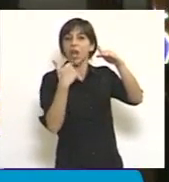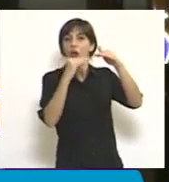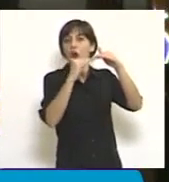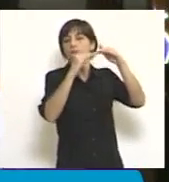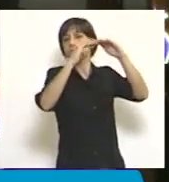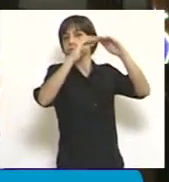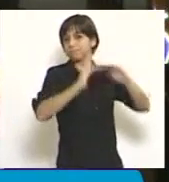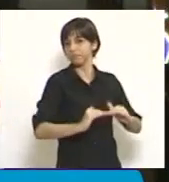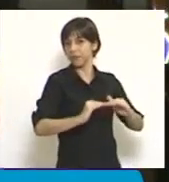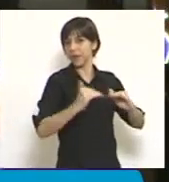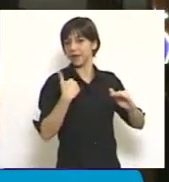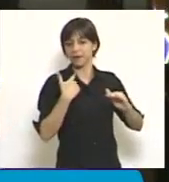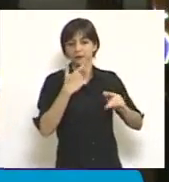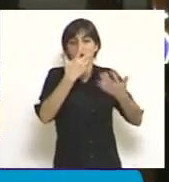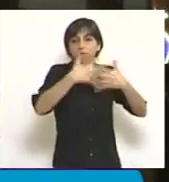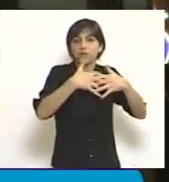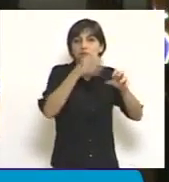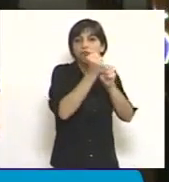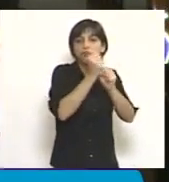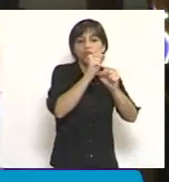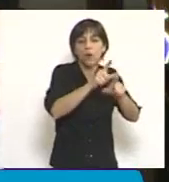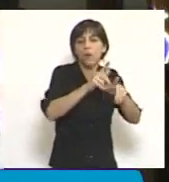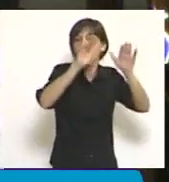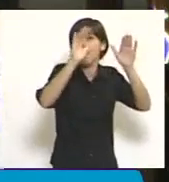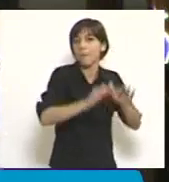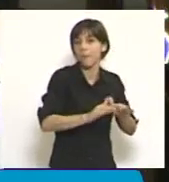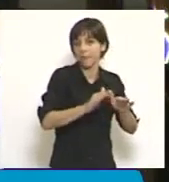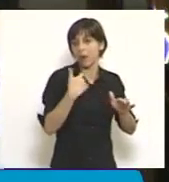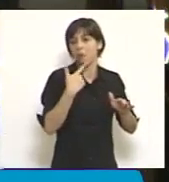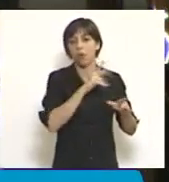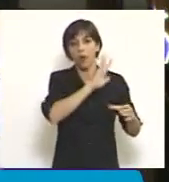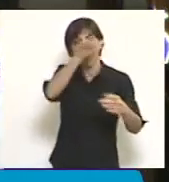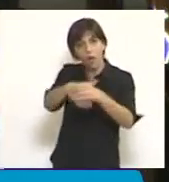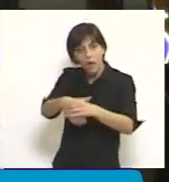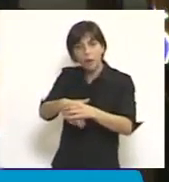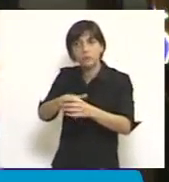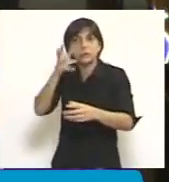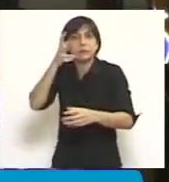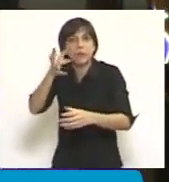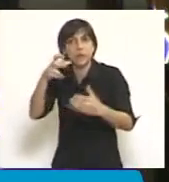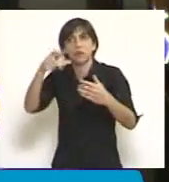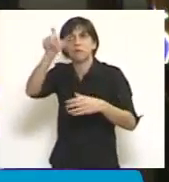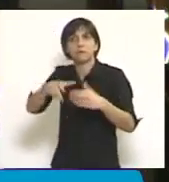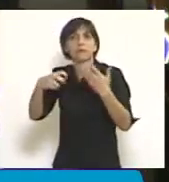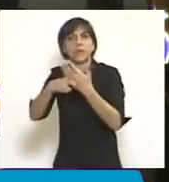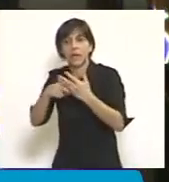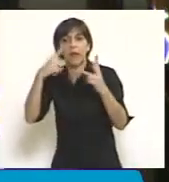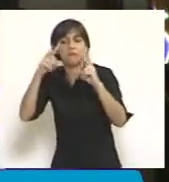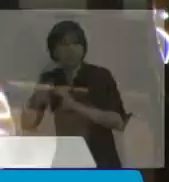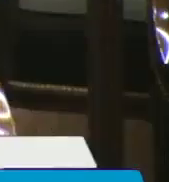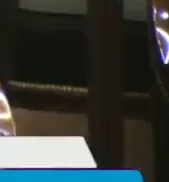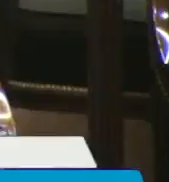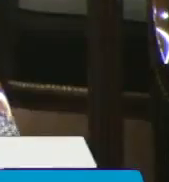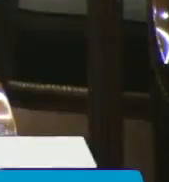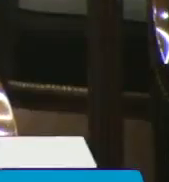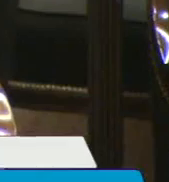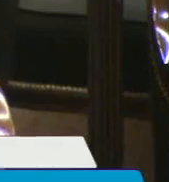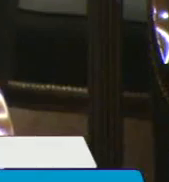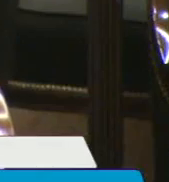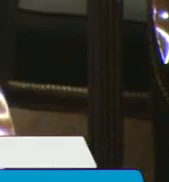hemos tratado de consagrar esa organización más horizontal de la Procuración, de manera tal que